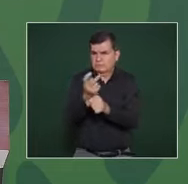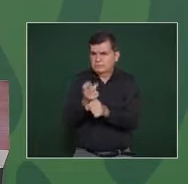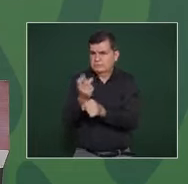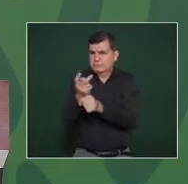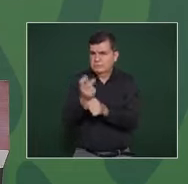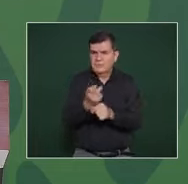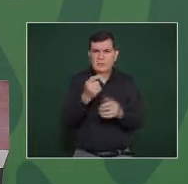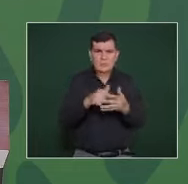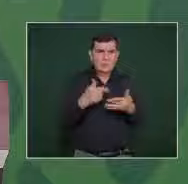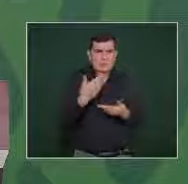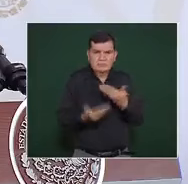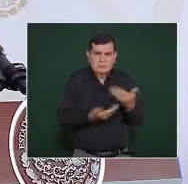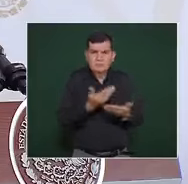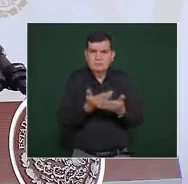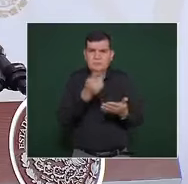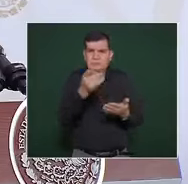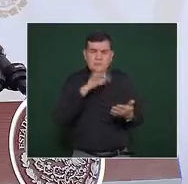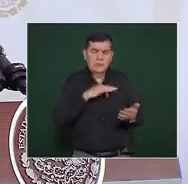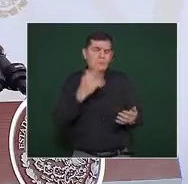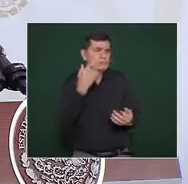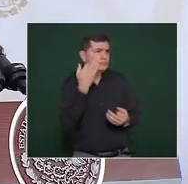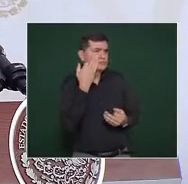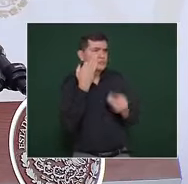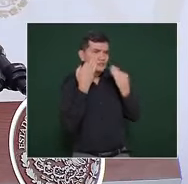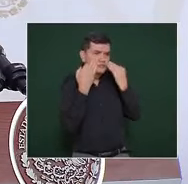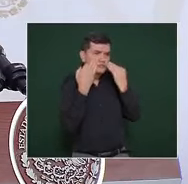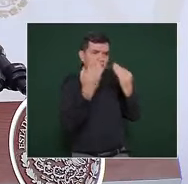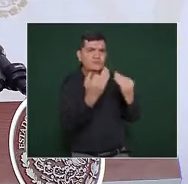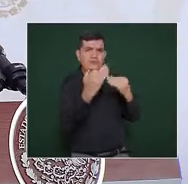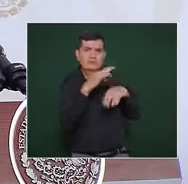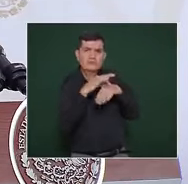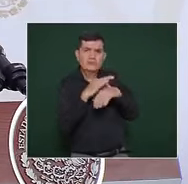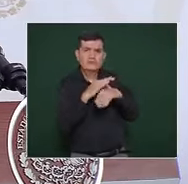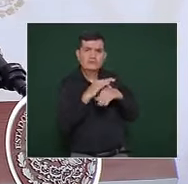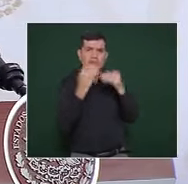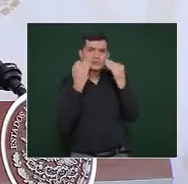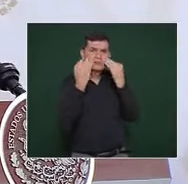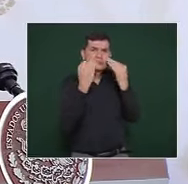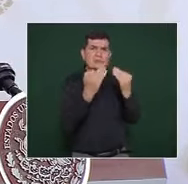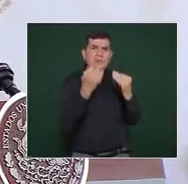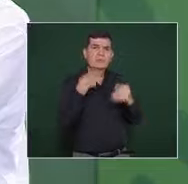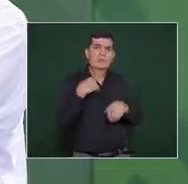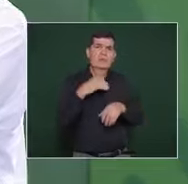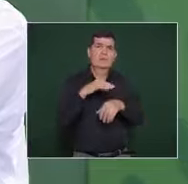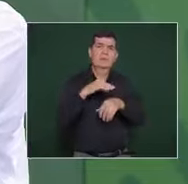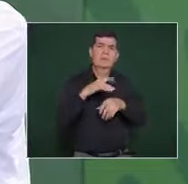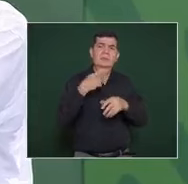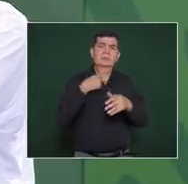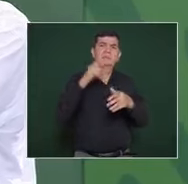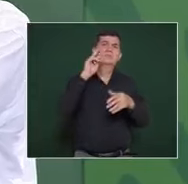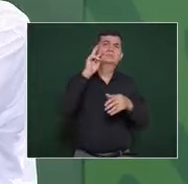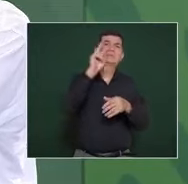puedan constatar un desembarco de